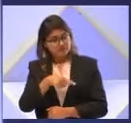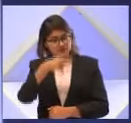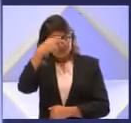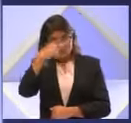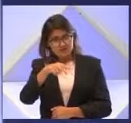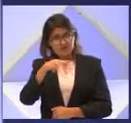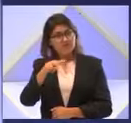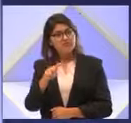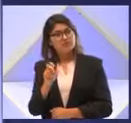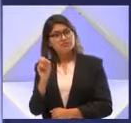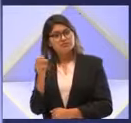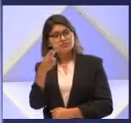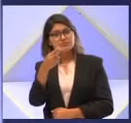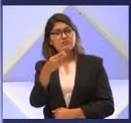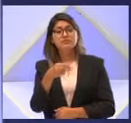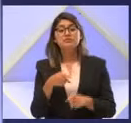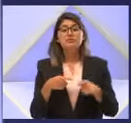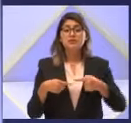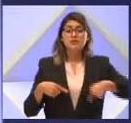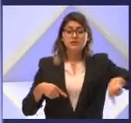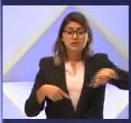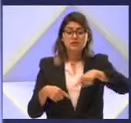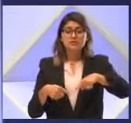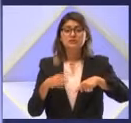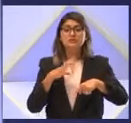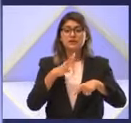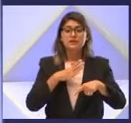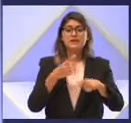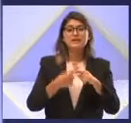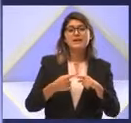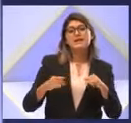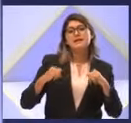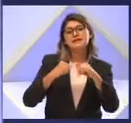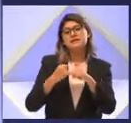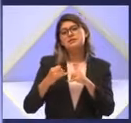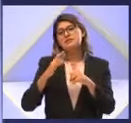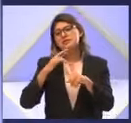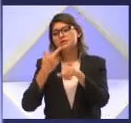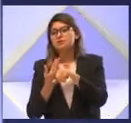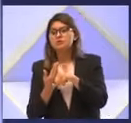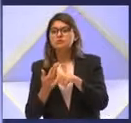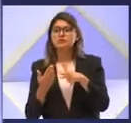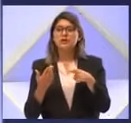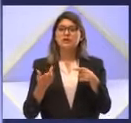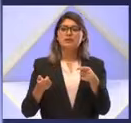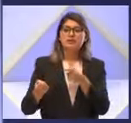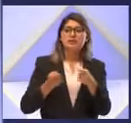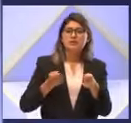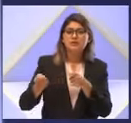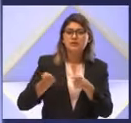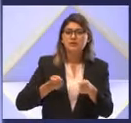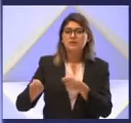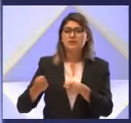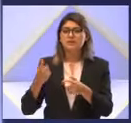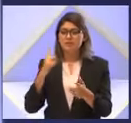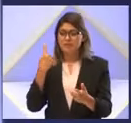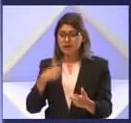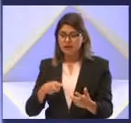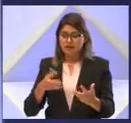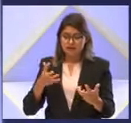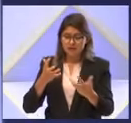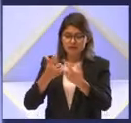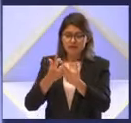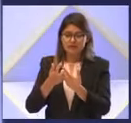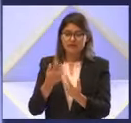que podamos que tengan allí un órgano que permita definir de una forma adaptada a las necesidades del país